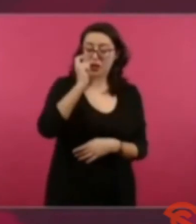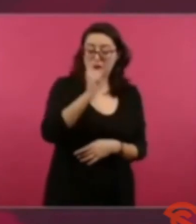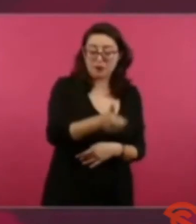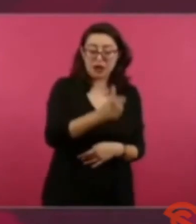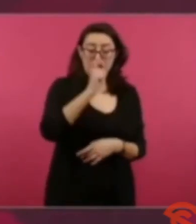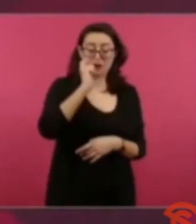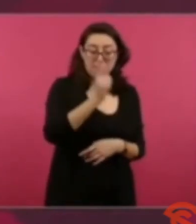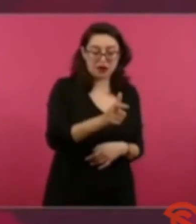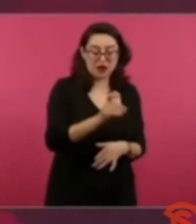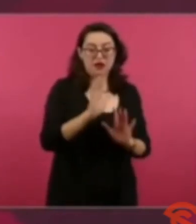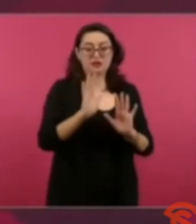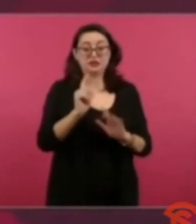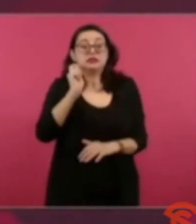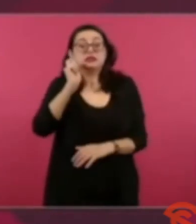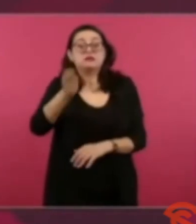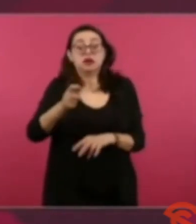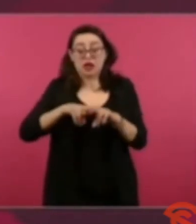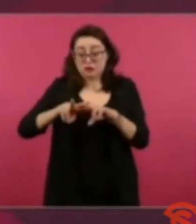estadounidenses.